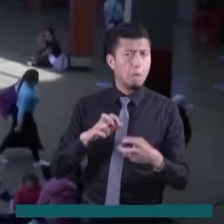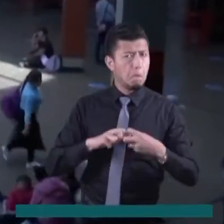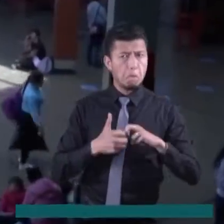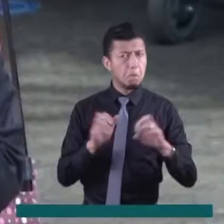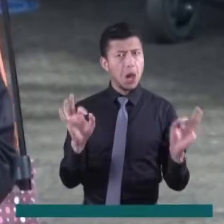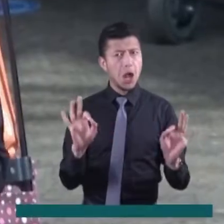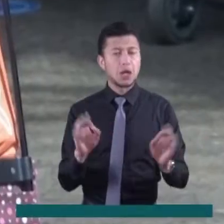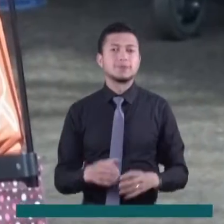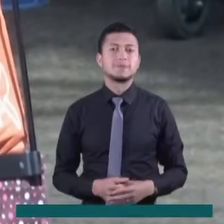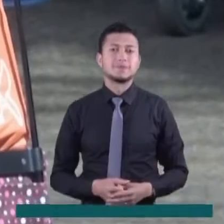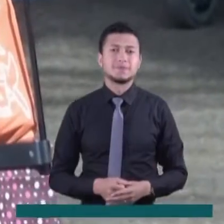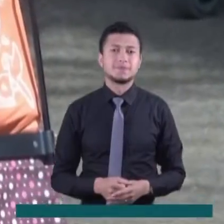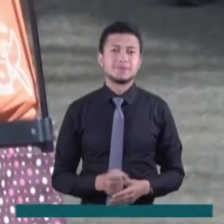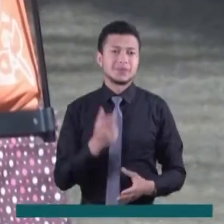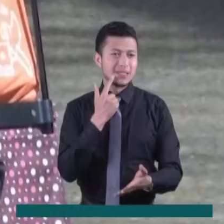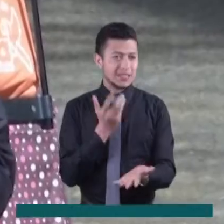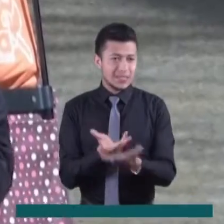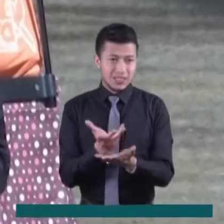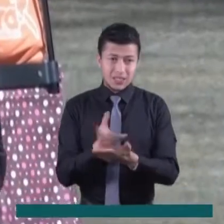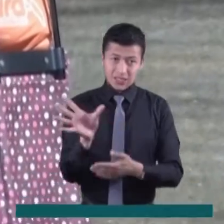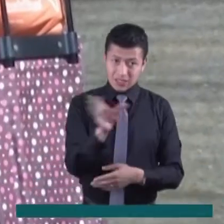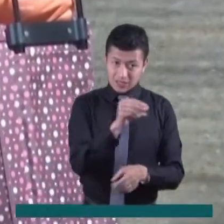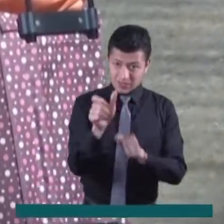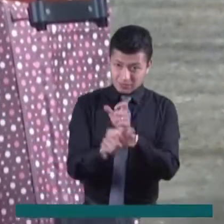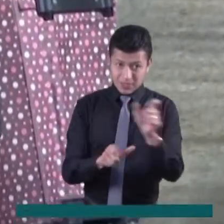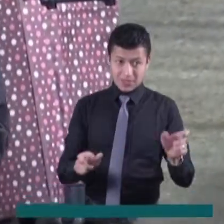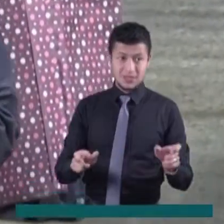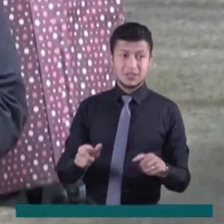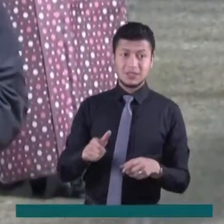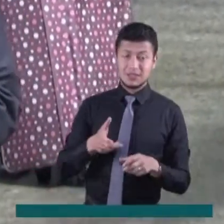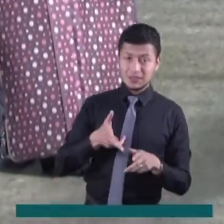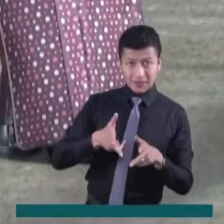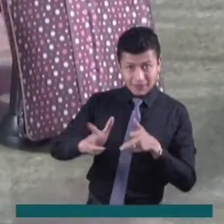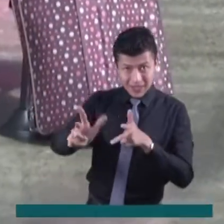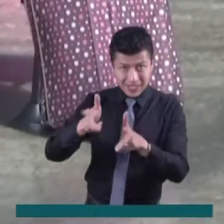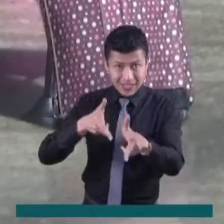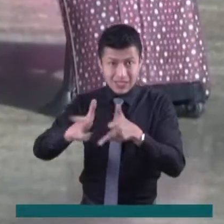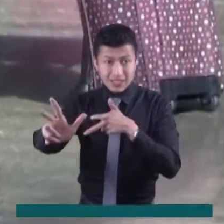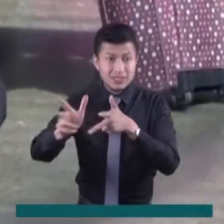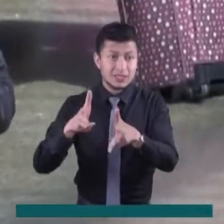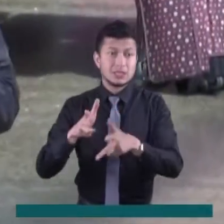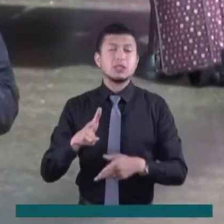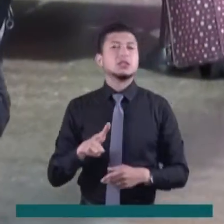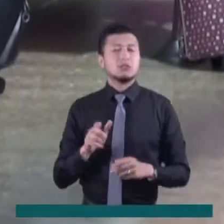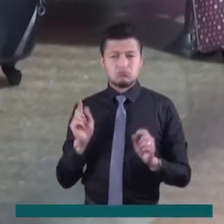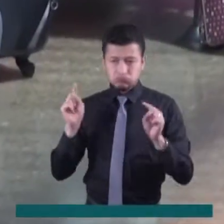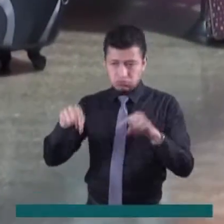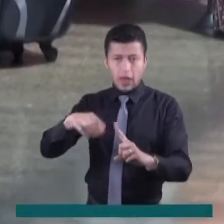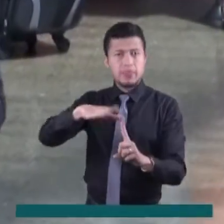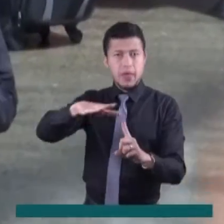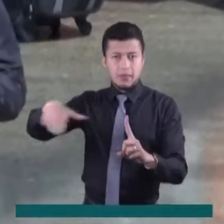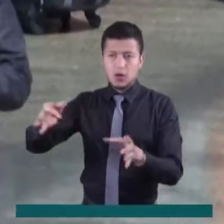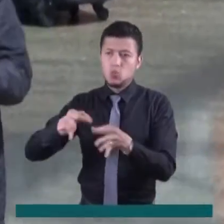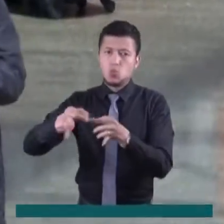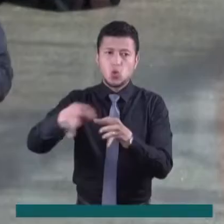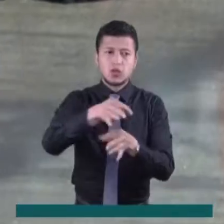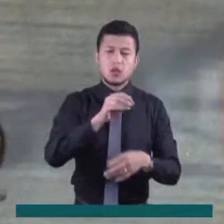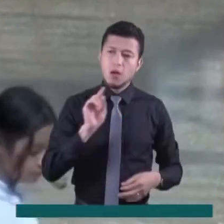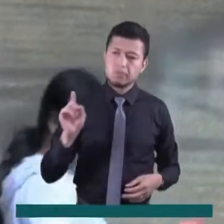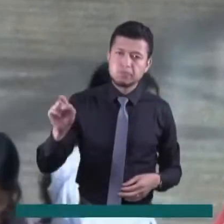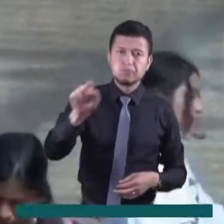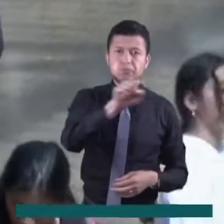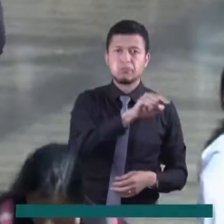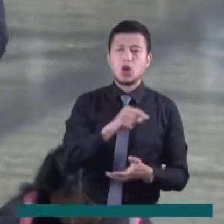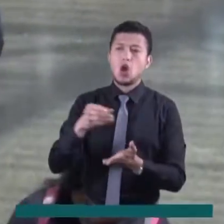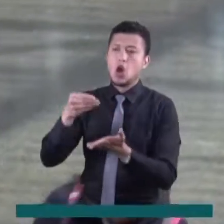ese inconveniente. La recomendación a los viajeros durante esta semana de receso escolar es acercarse a las terminales de transporte de cada